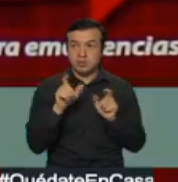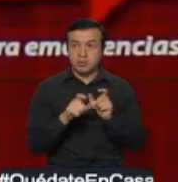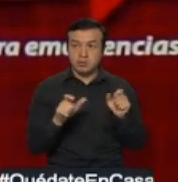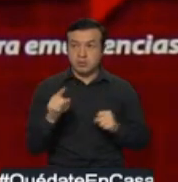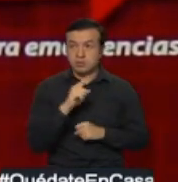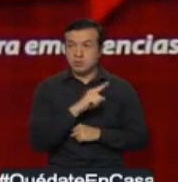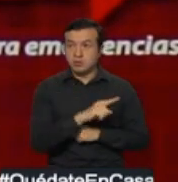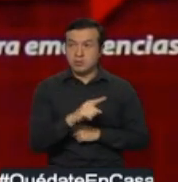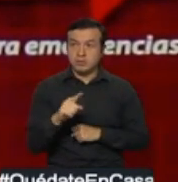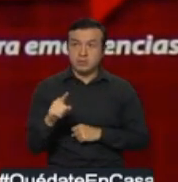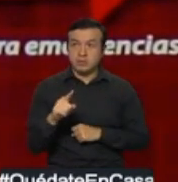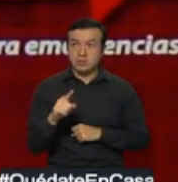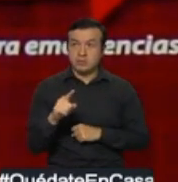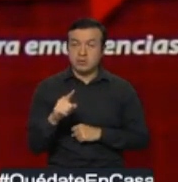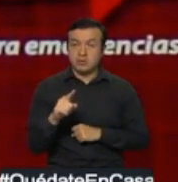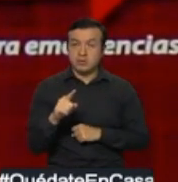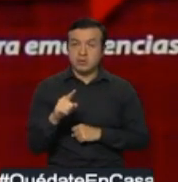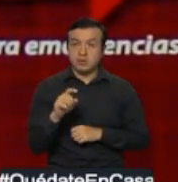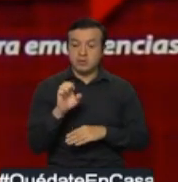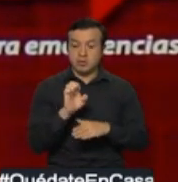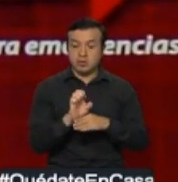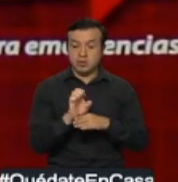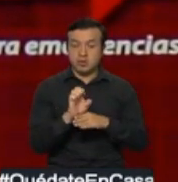la página